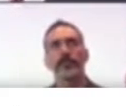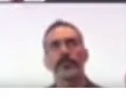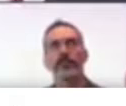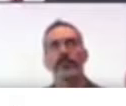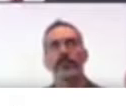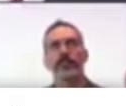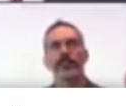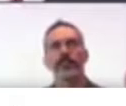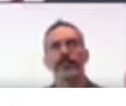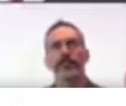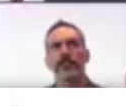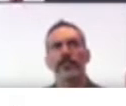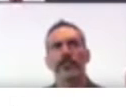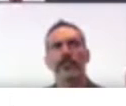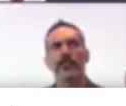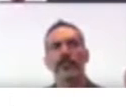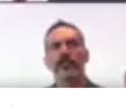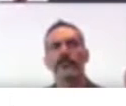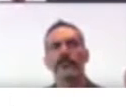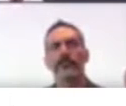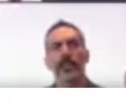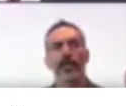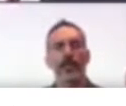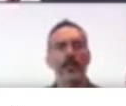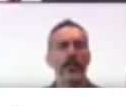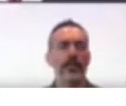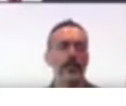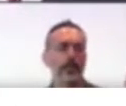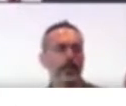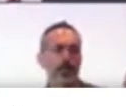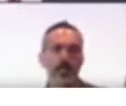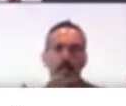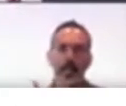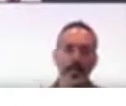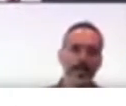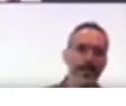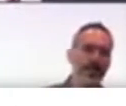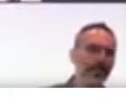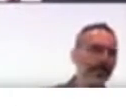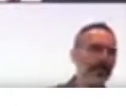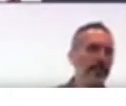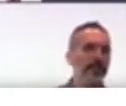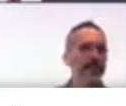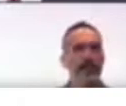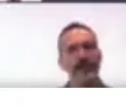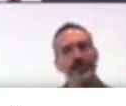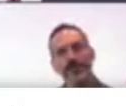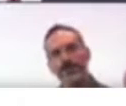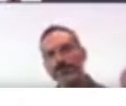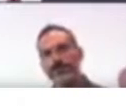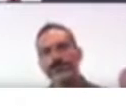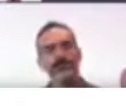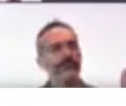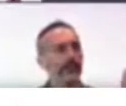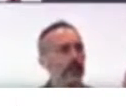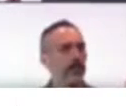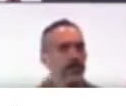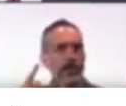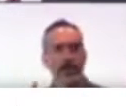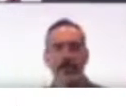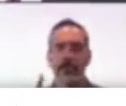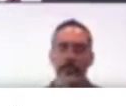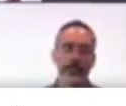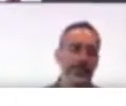saben que no hay recursos suficientes. Yo creo que sí está cambiando, Fíjense lo que voy a decir.